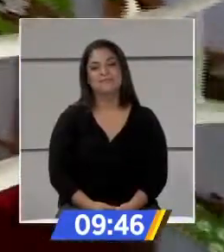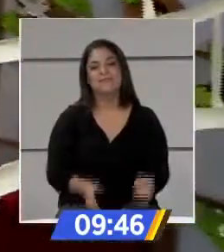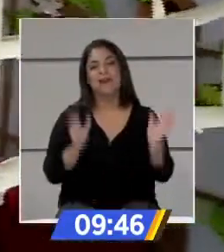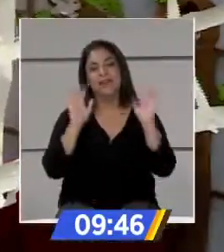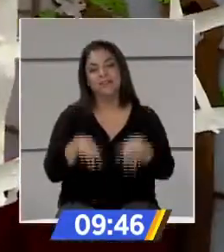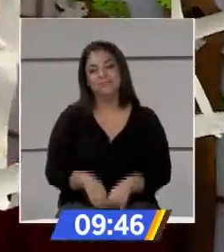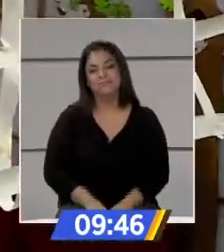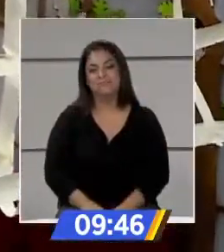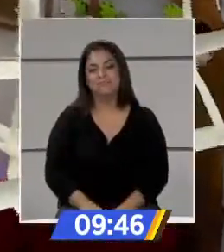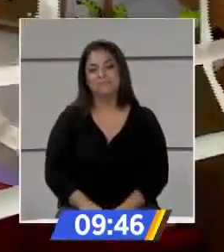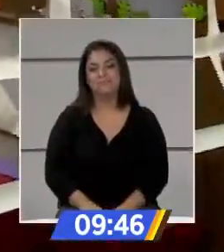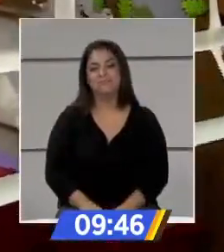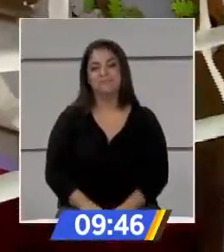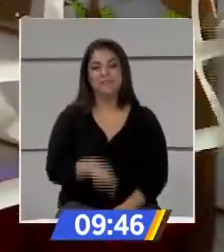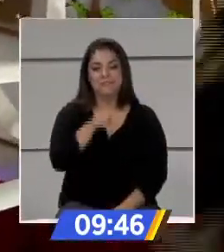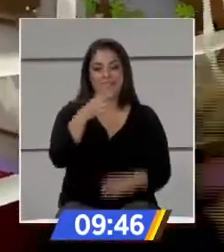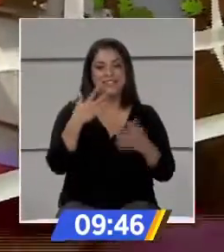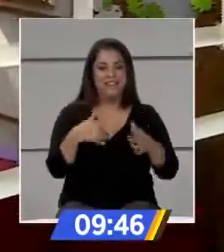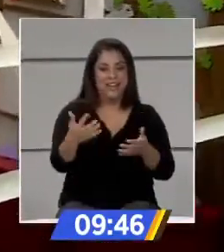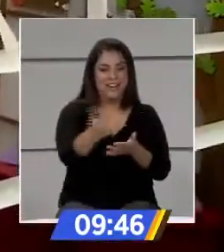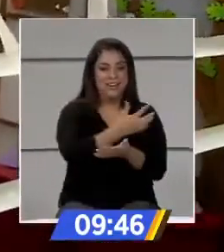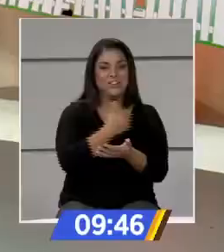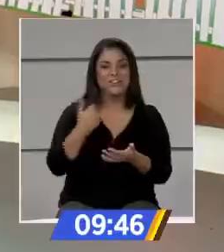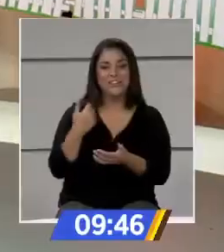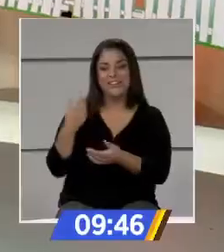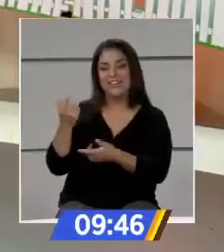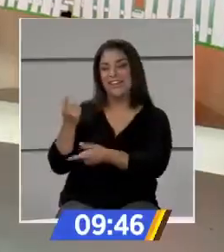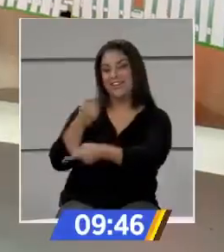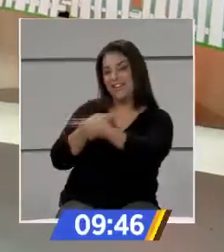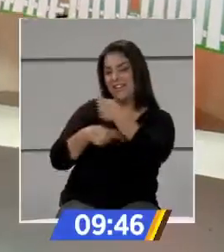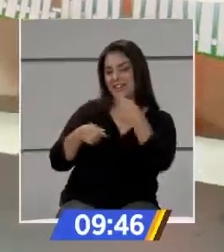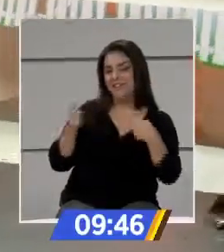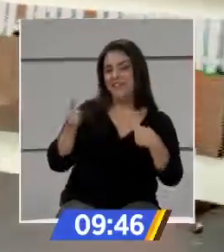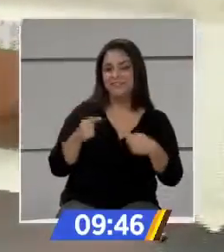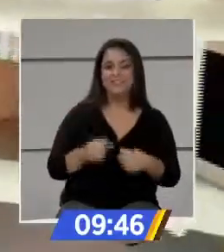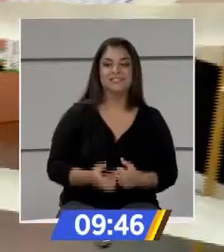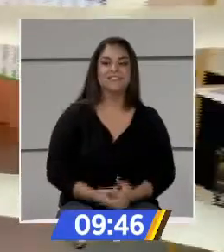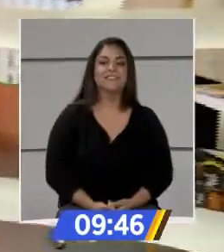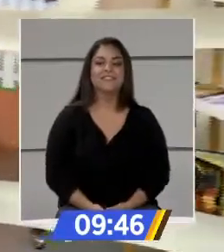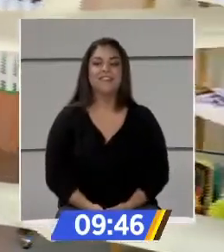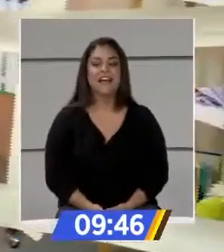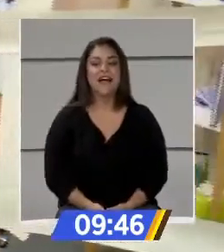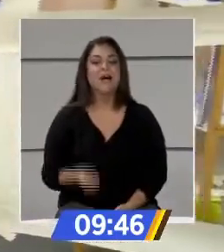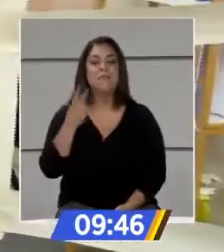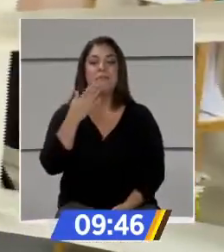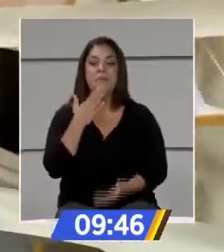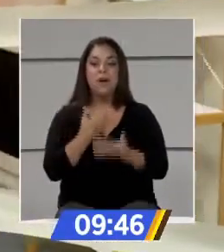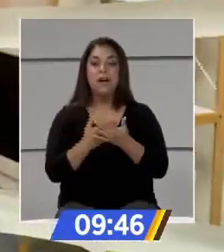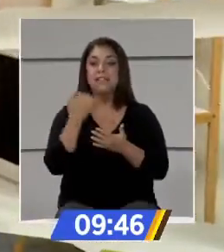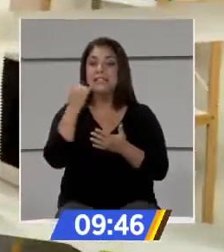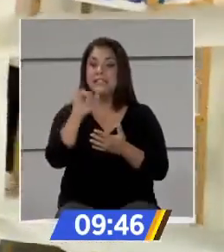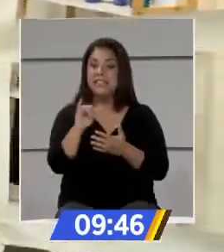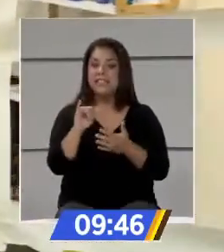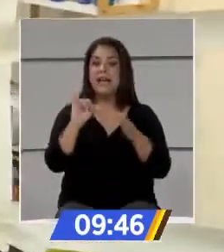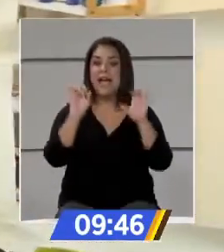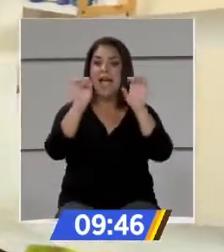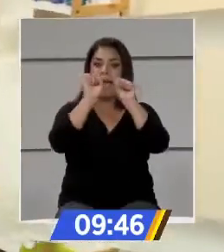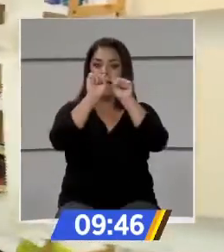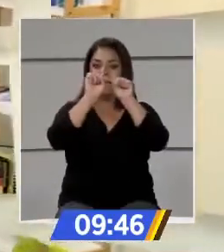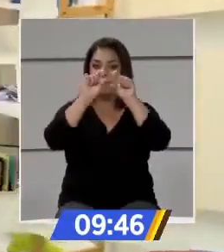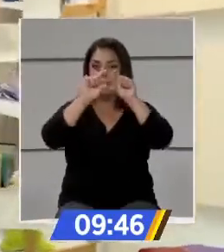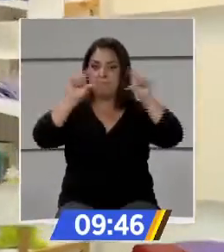Bueno. 2. Ahora usted ya las tiene, véngase para acá, a ver si se puede. Bueno chicos, recuerden que si el masking está muy tenso, va a